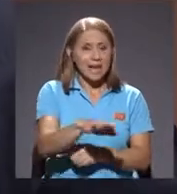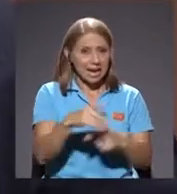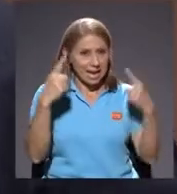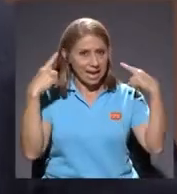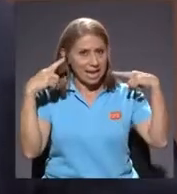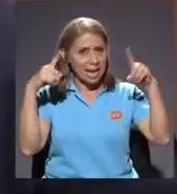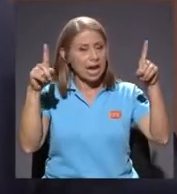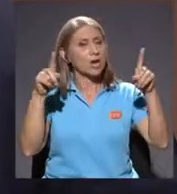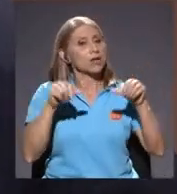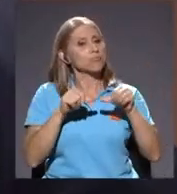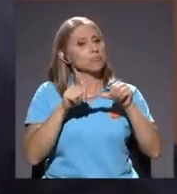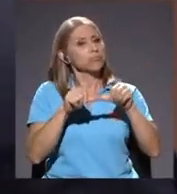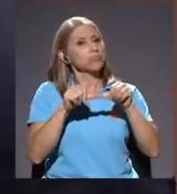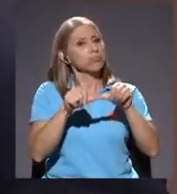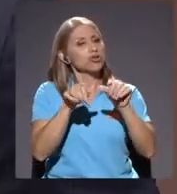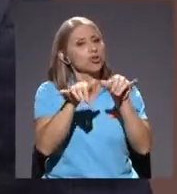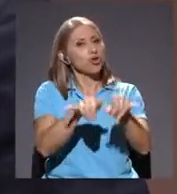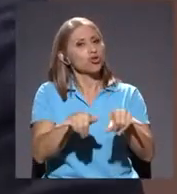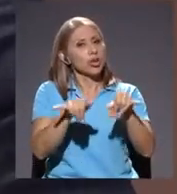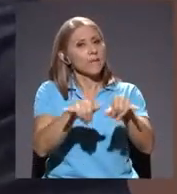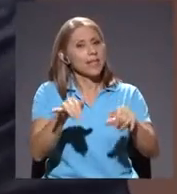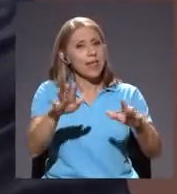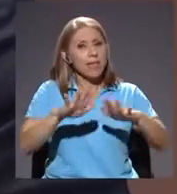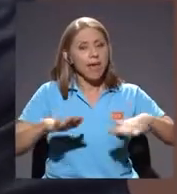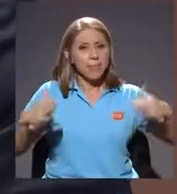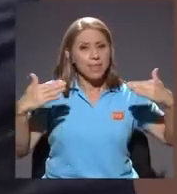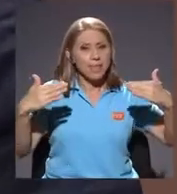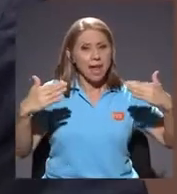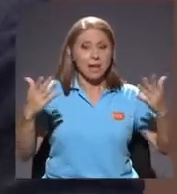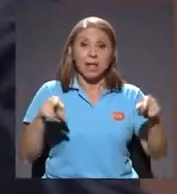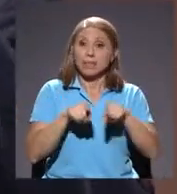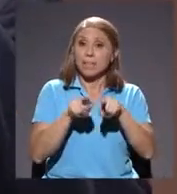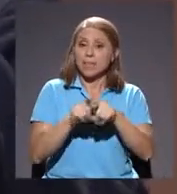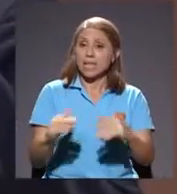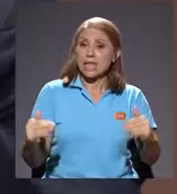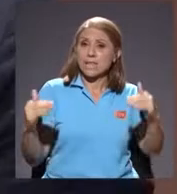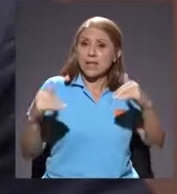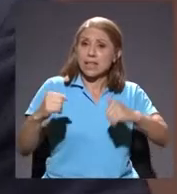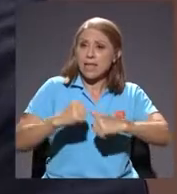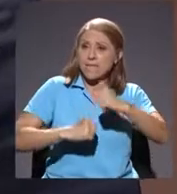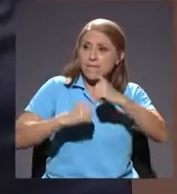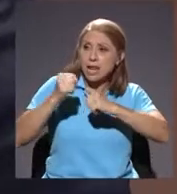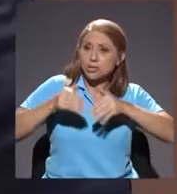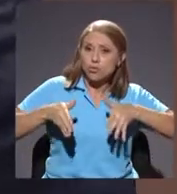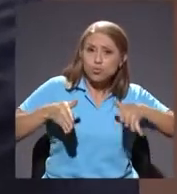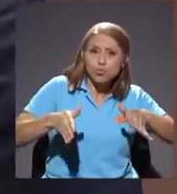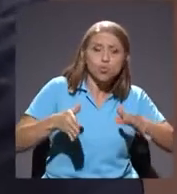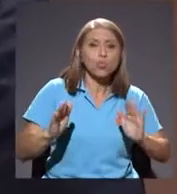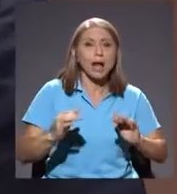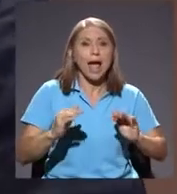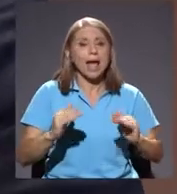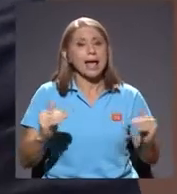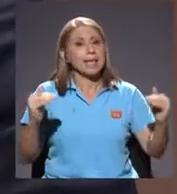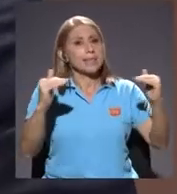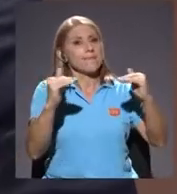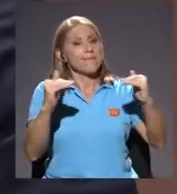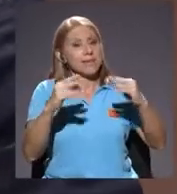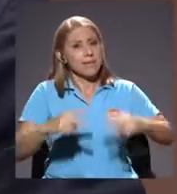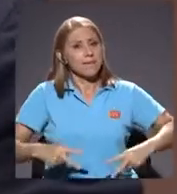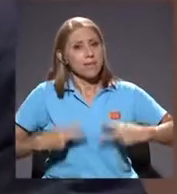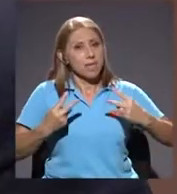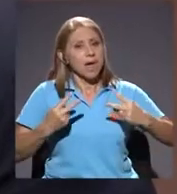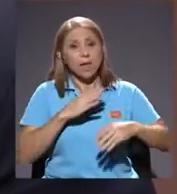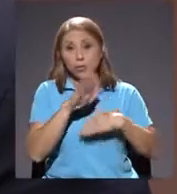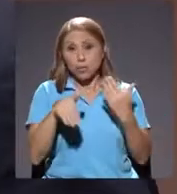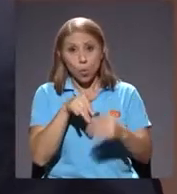sostenible ambiental una costa rica que tenga cierto nivel de infraestructura cierto estándar de vida y todo eso está muy bien